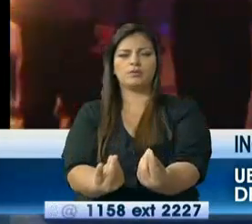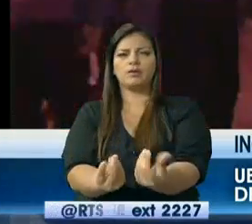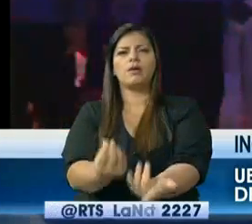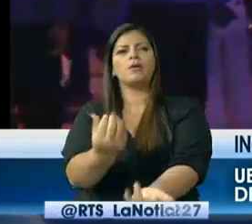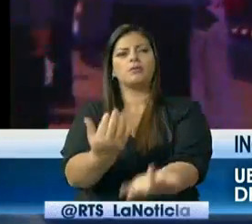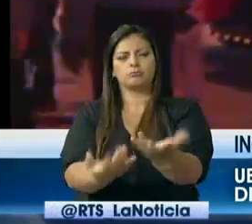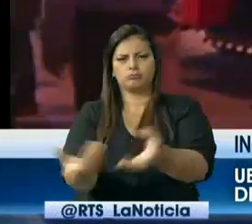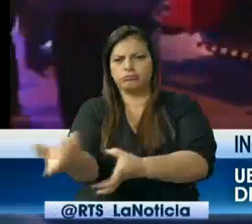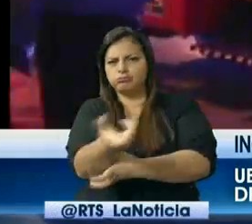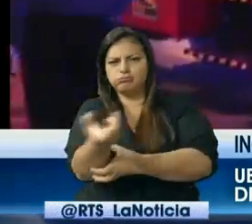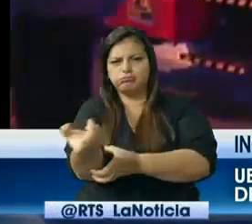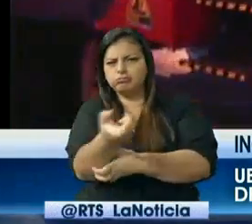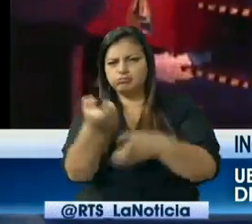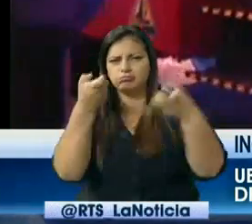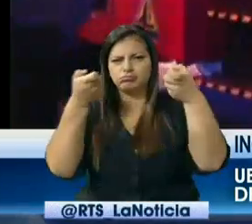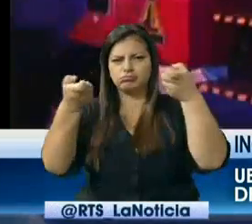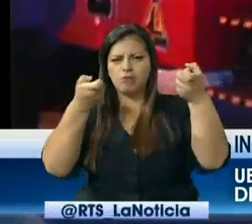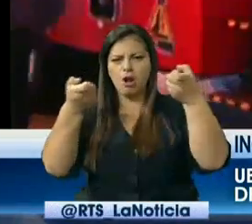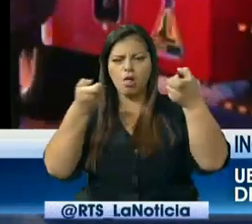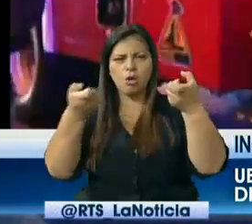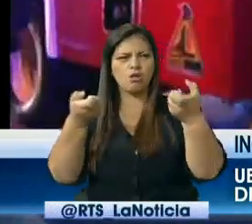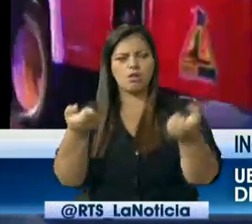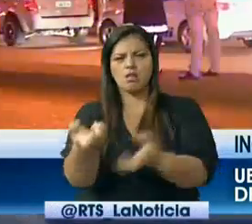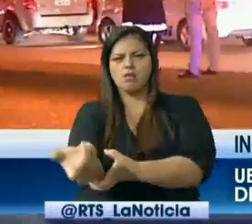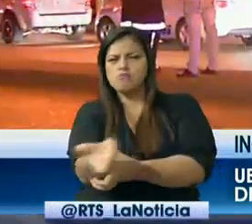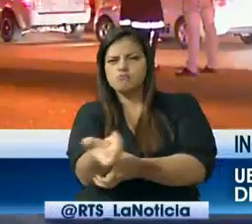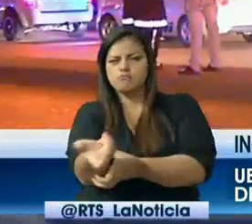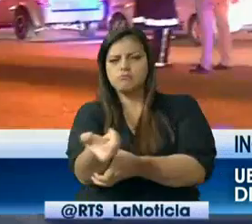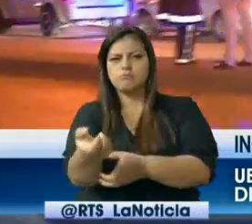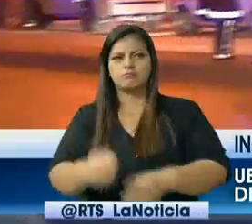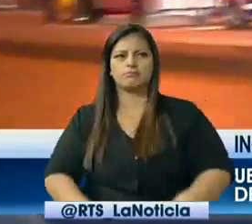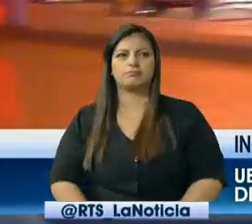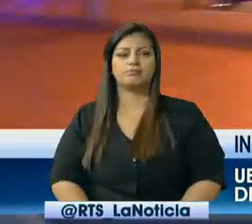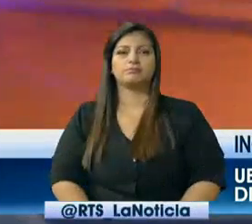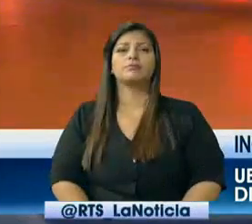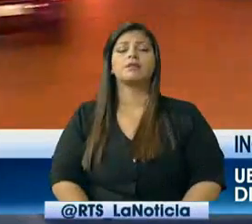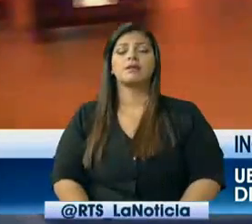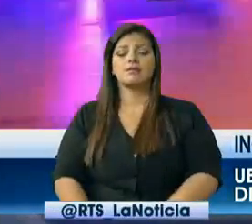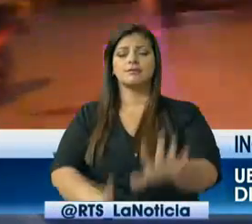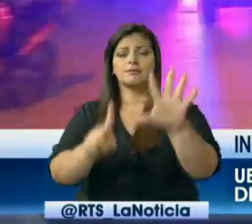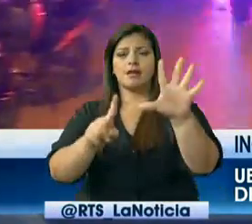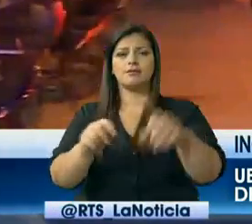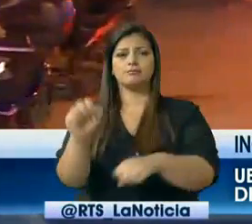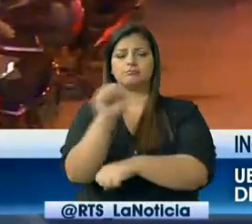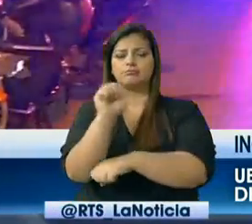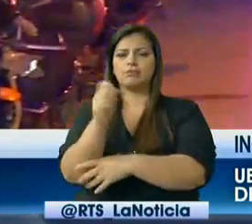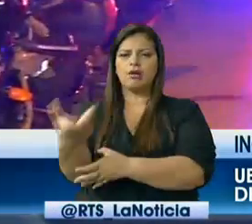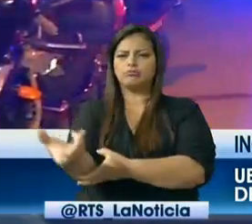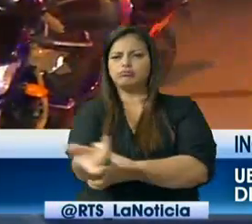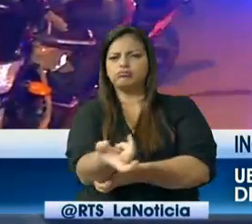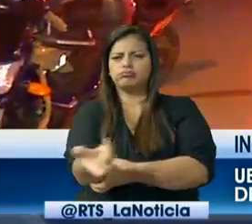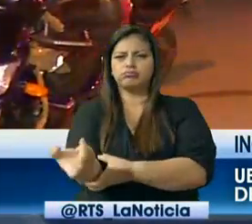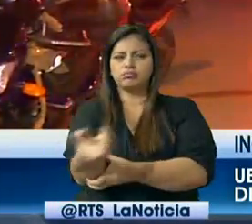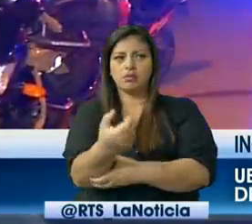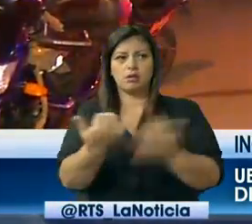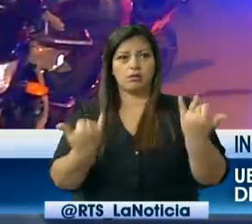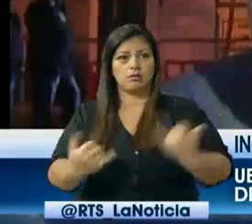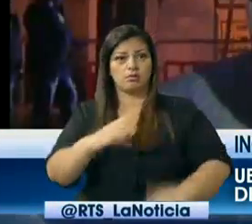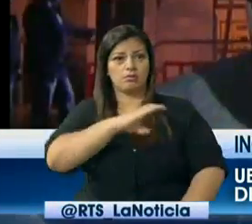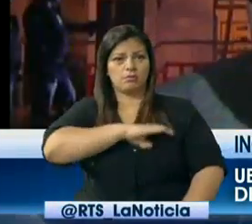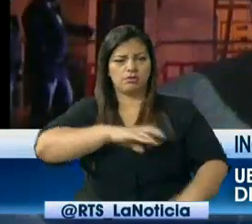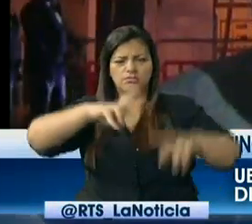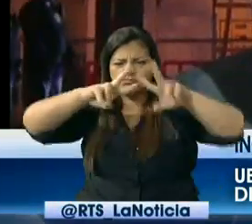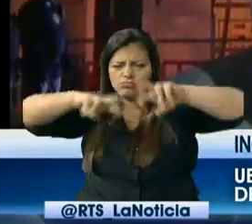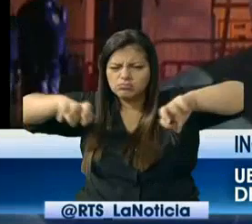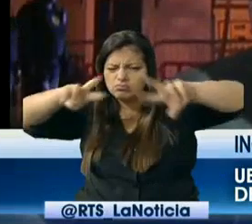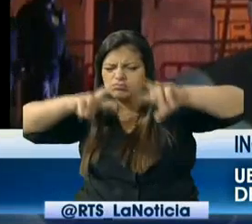50 uniformados y 6 unidades. La Policía Nacional investigará las causas del incendio. El